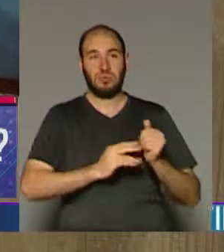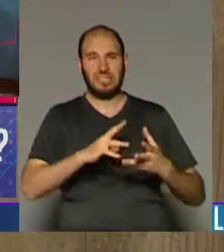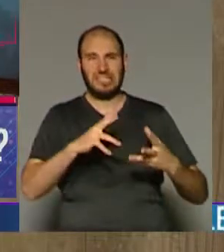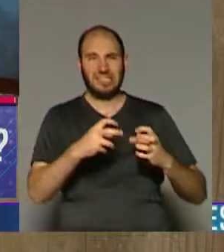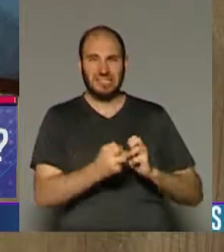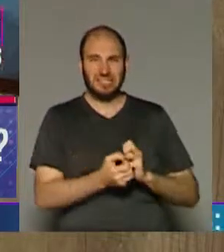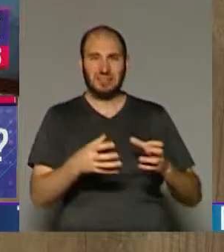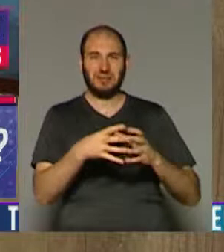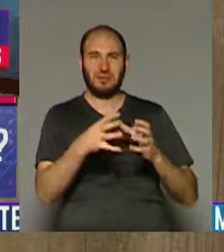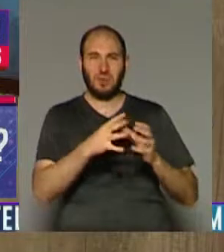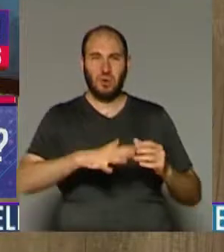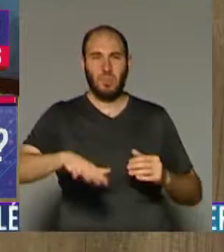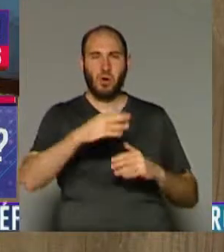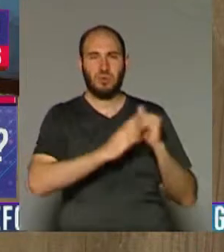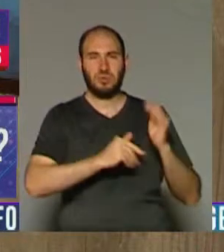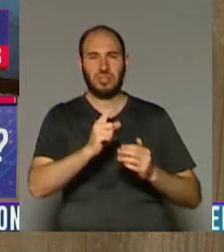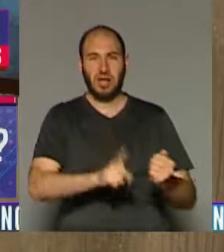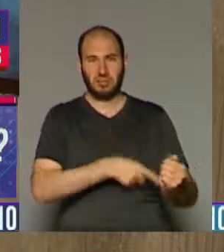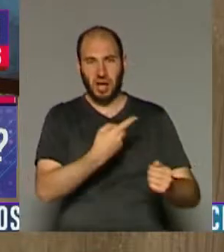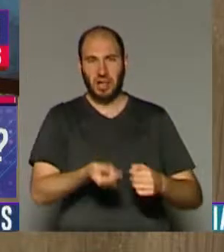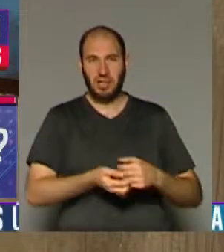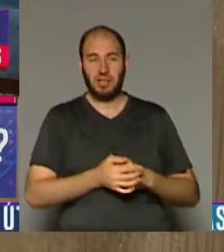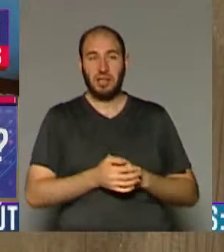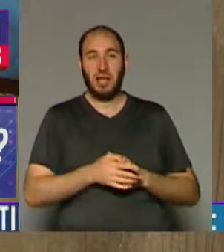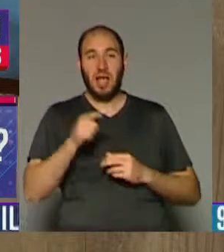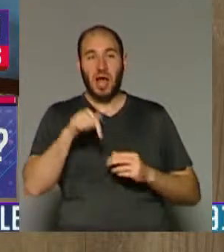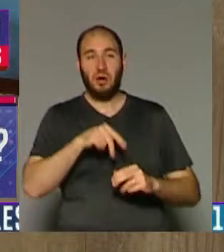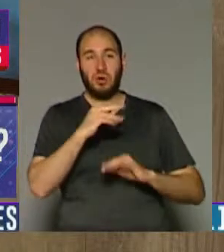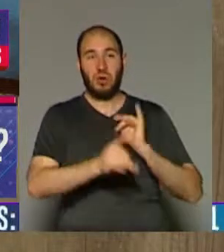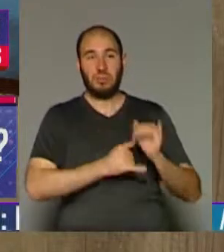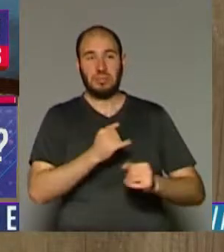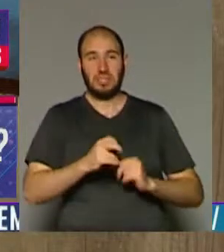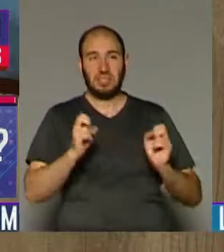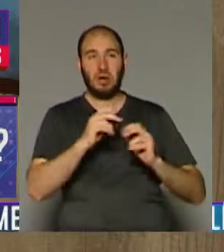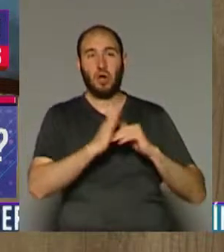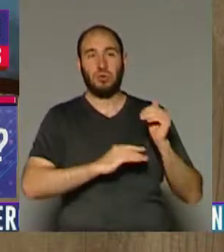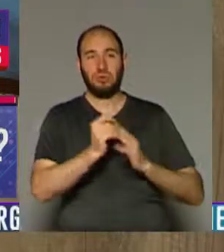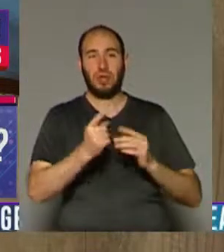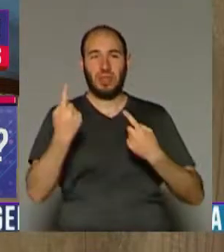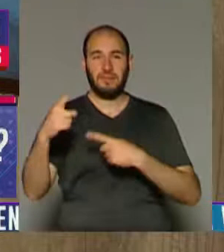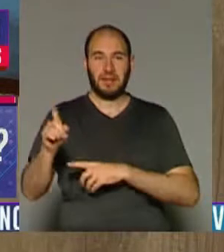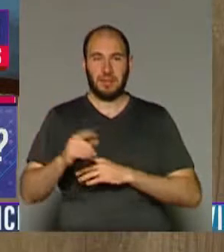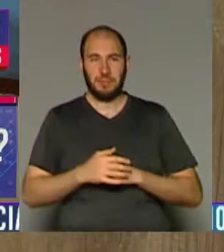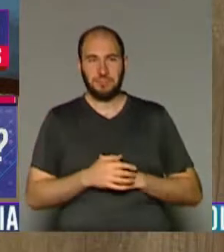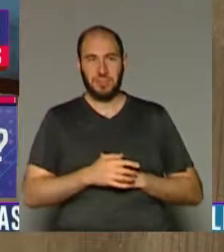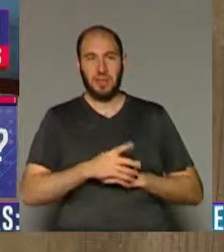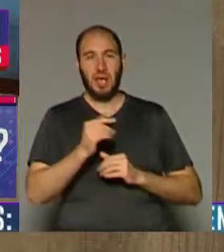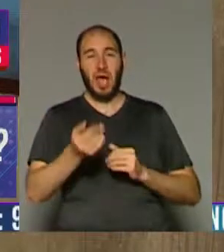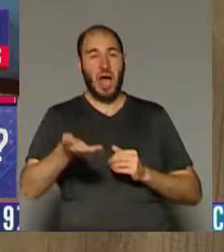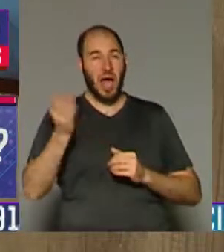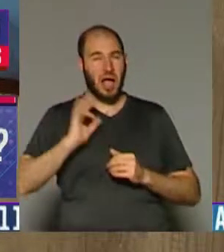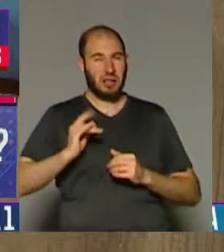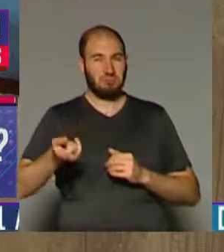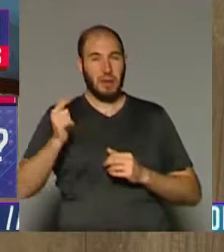crisis que está atravesando el sector de la construcción tradicional. Y en este caso tenemos que hablar de lo que se llama construcciones alternativas, ya que hace algunos años